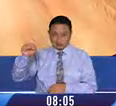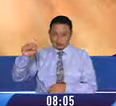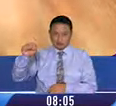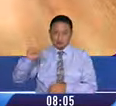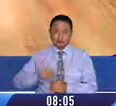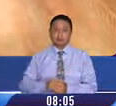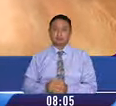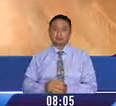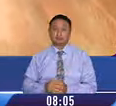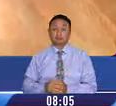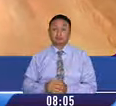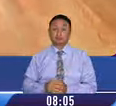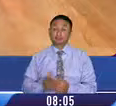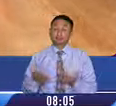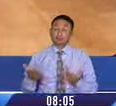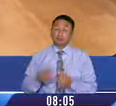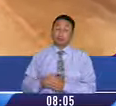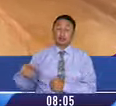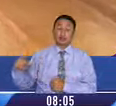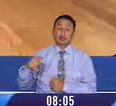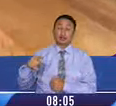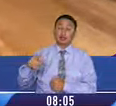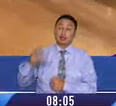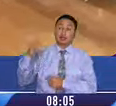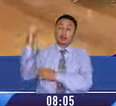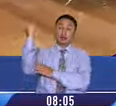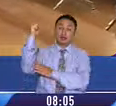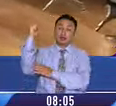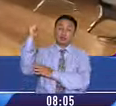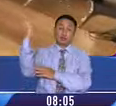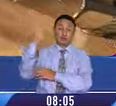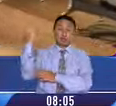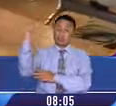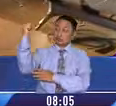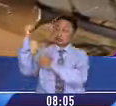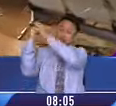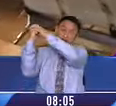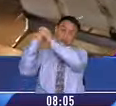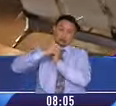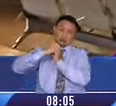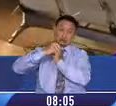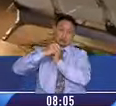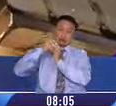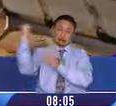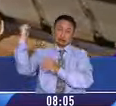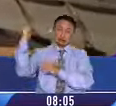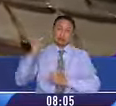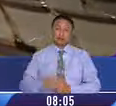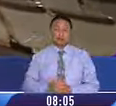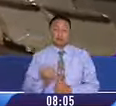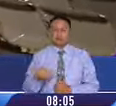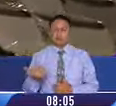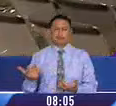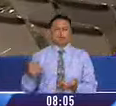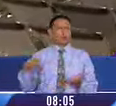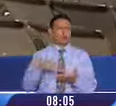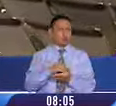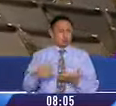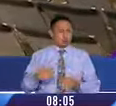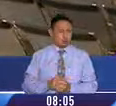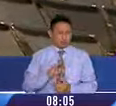maniobra indebida que habría alado una palanca de emergencia. Sin embargo, esto se ha puesto en tela de duda. Se ha dicho